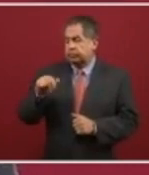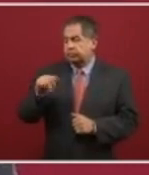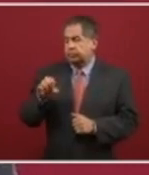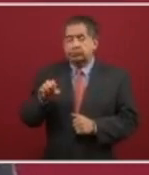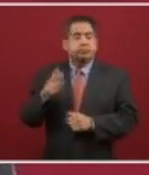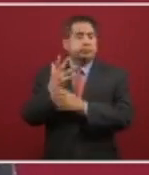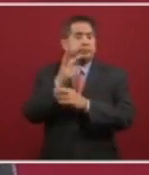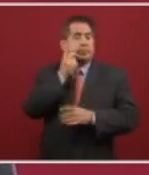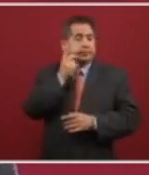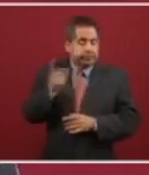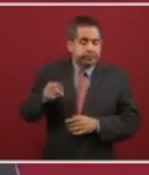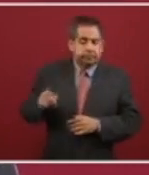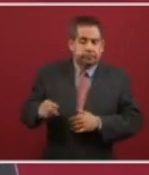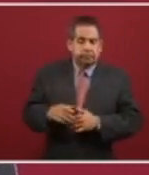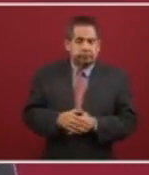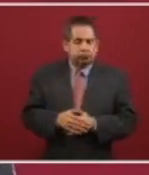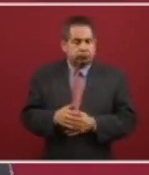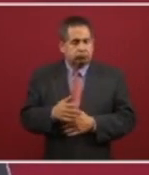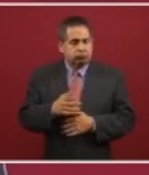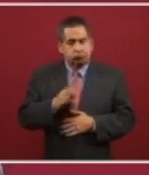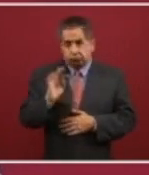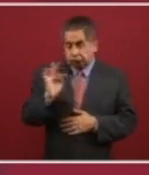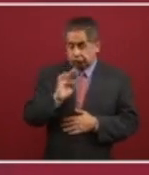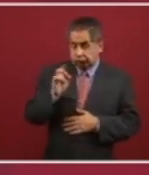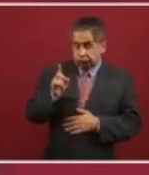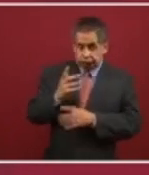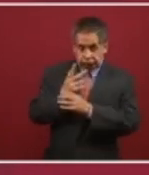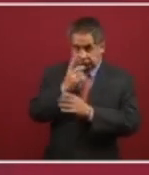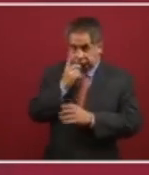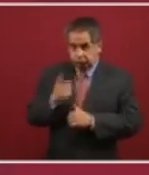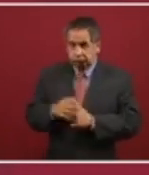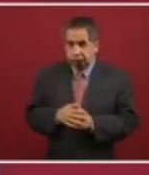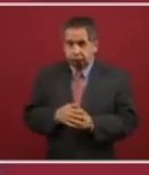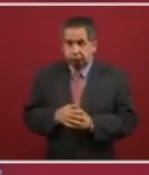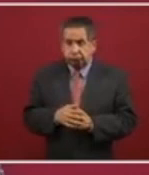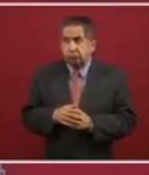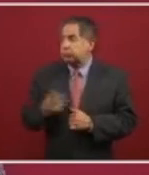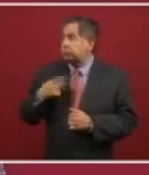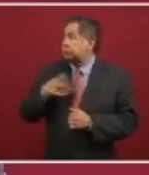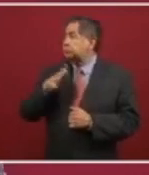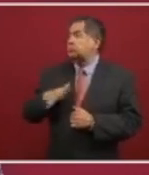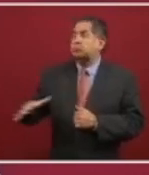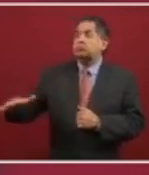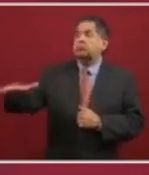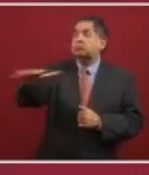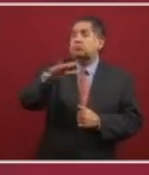decía: yo me hinco donde se hinca el pueblo.